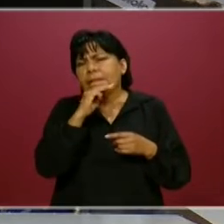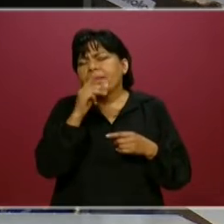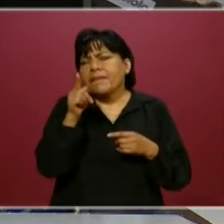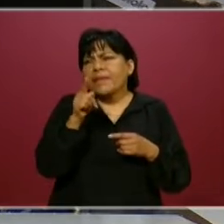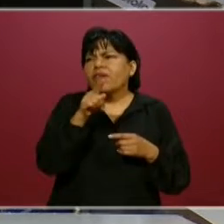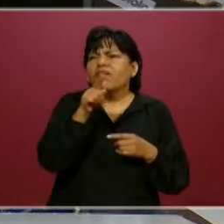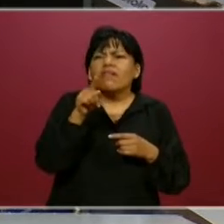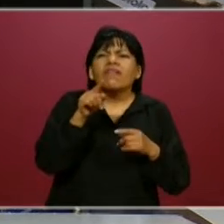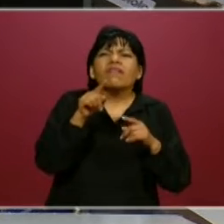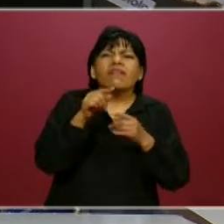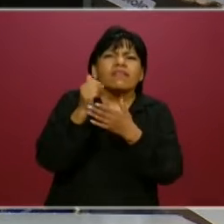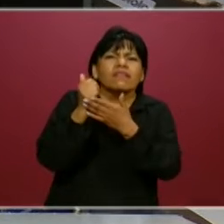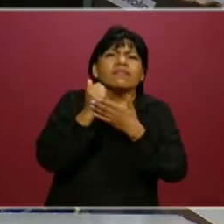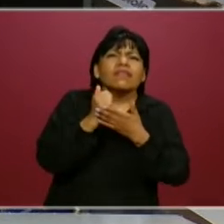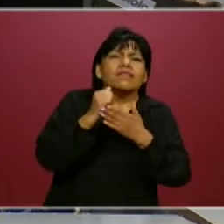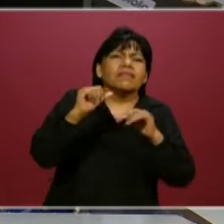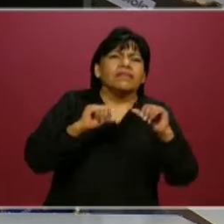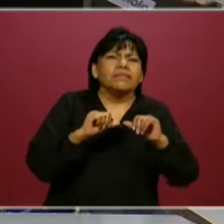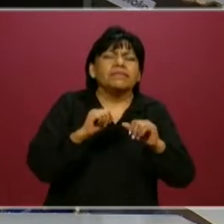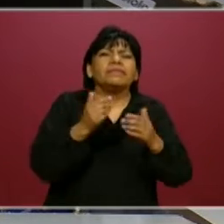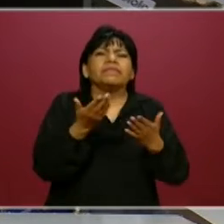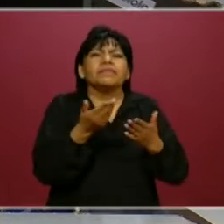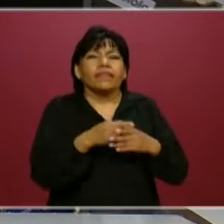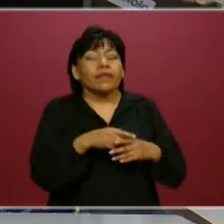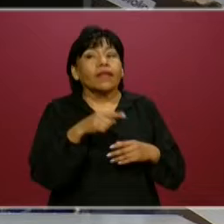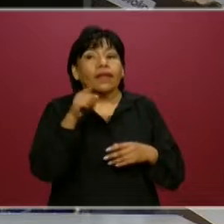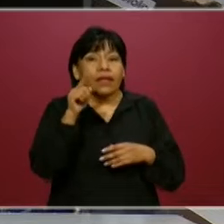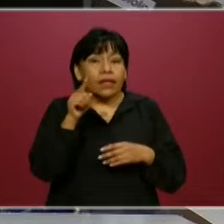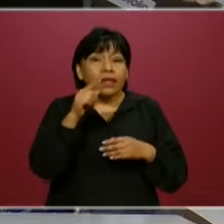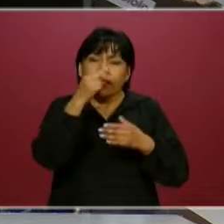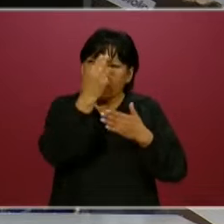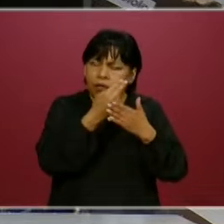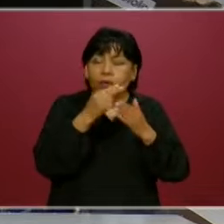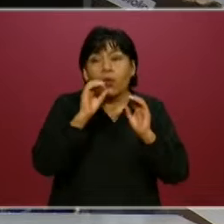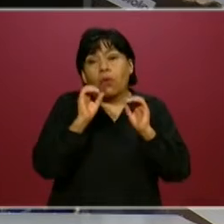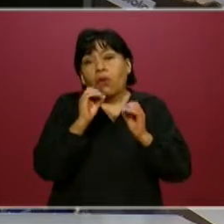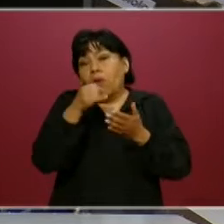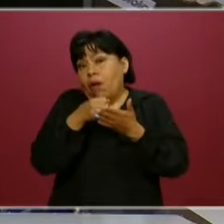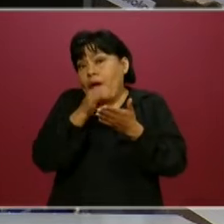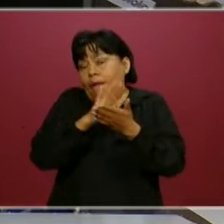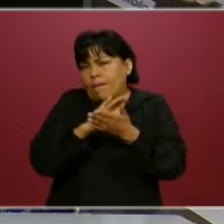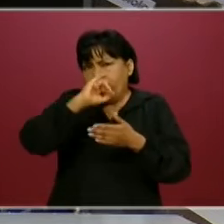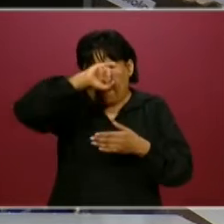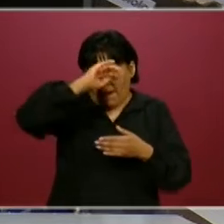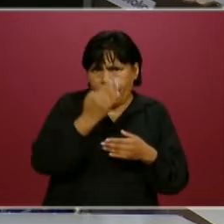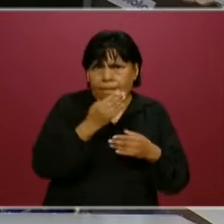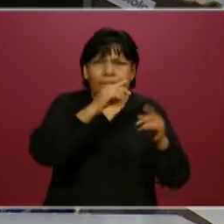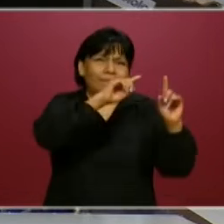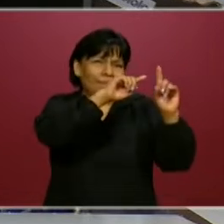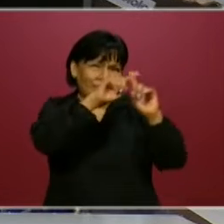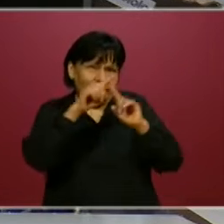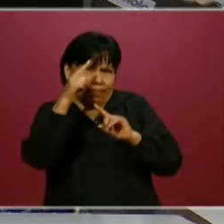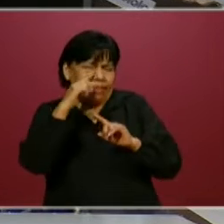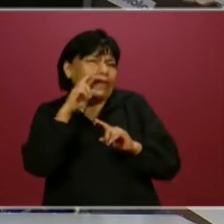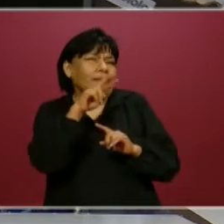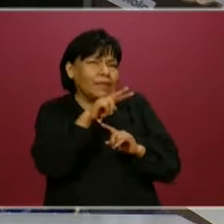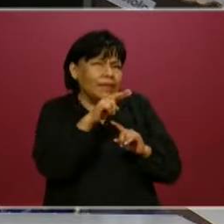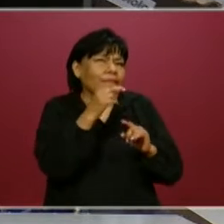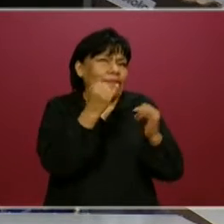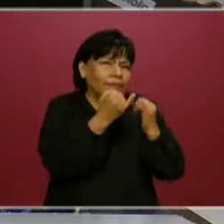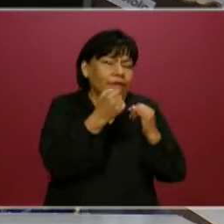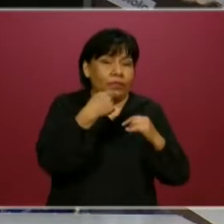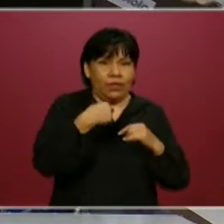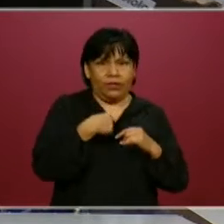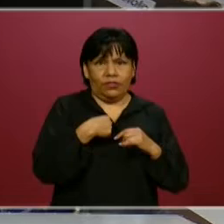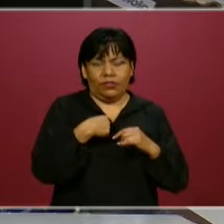oa quien esté apoyándonos en esta actividad que nos dibujen o nos impriman algunos animalitos para que se vean de esta forma en mi